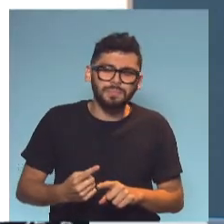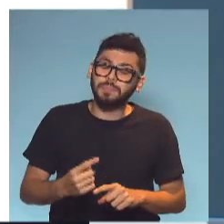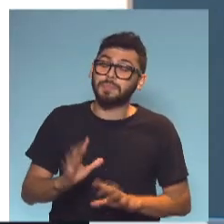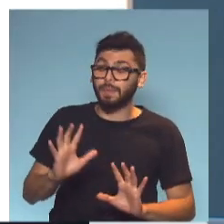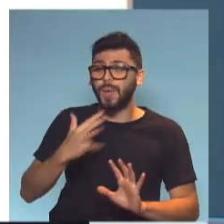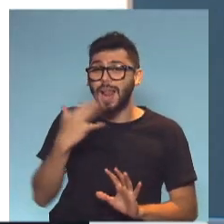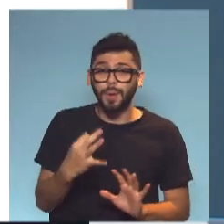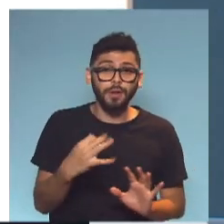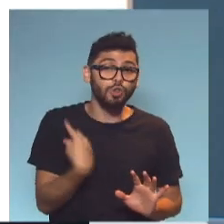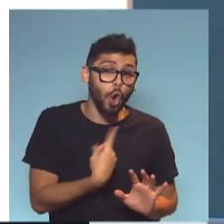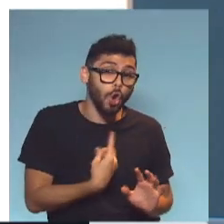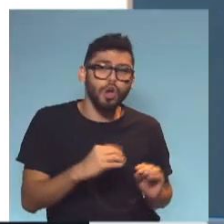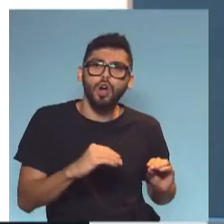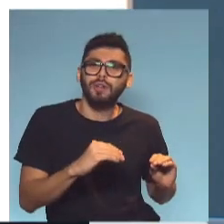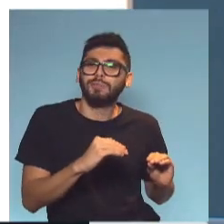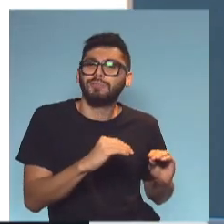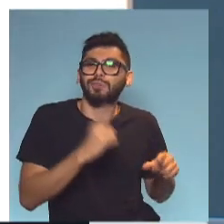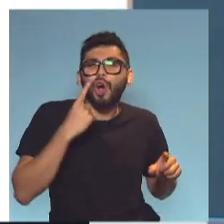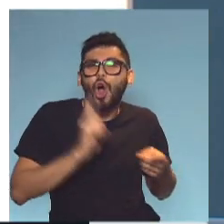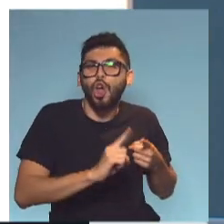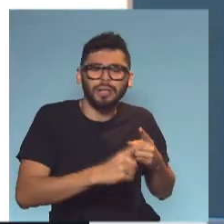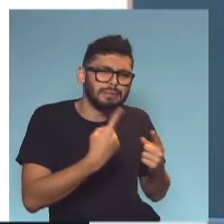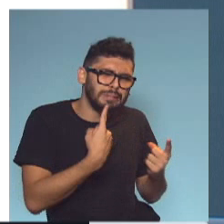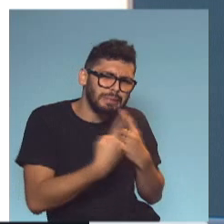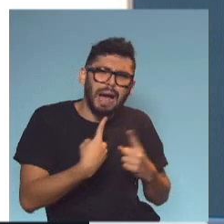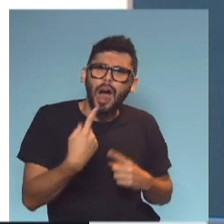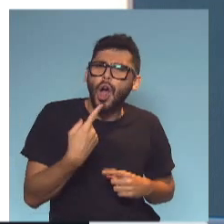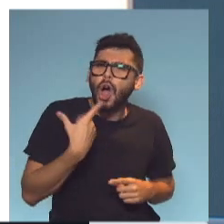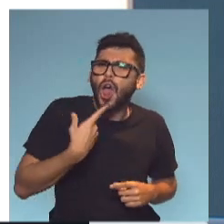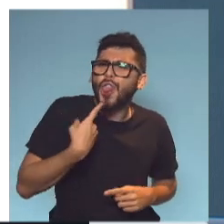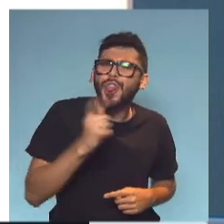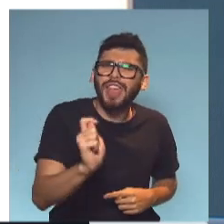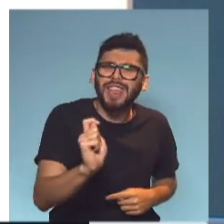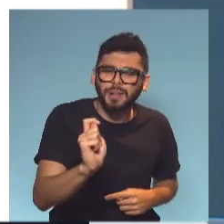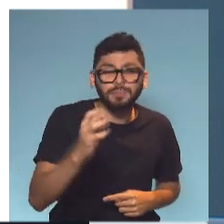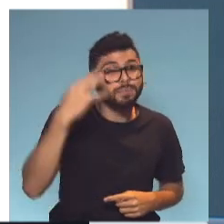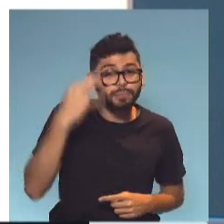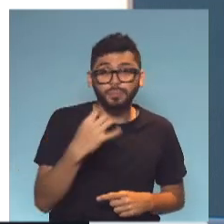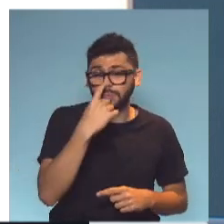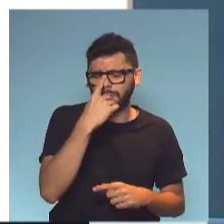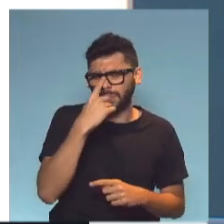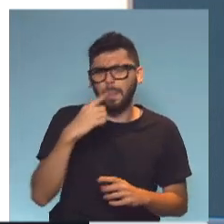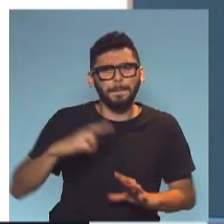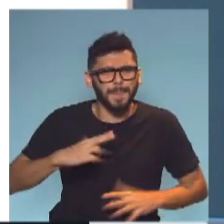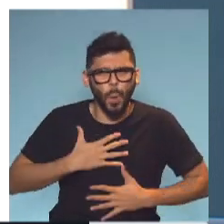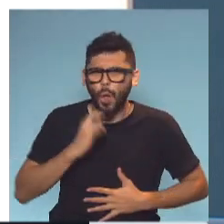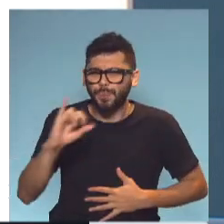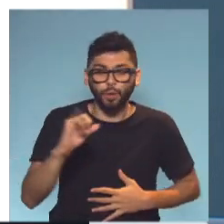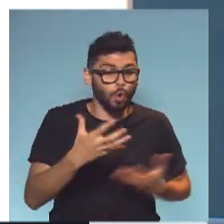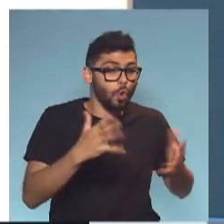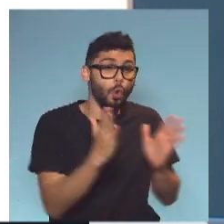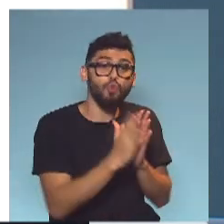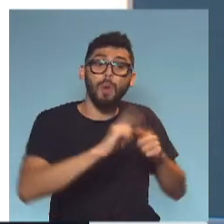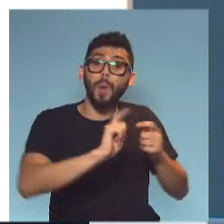muchos colegas tratando de averiguar de quién estaba hablando. De hecho, te cuento una infidencia. Un muy importante dirigente de Juntos por el